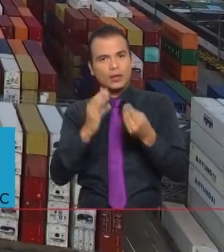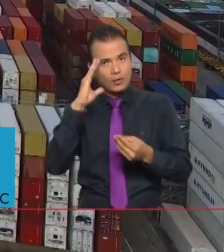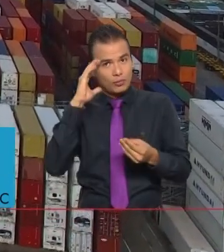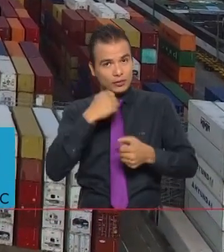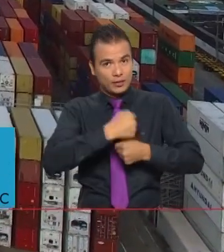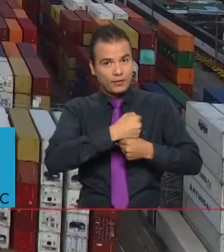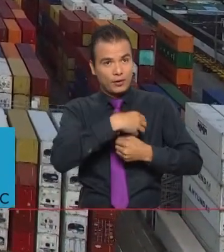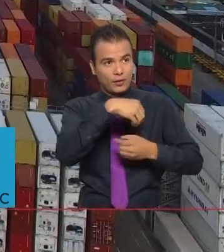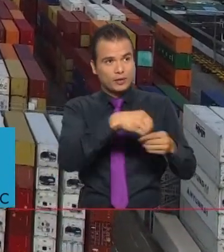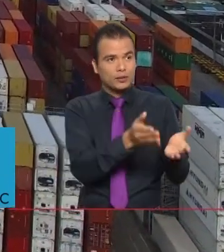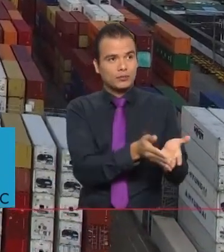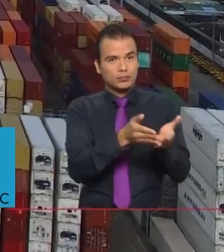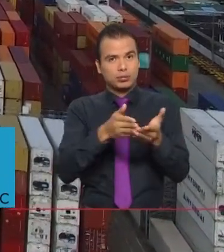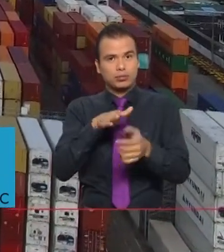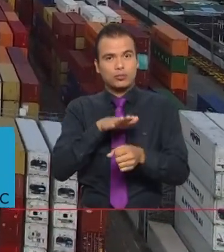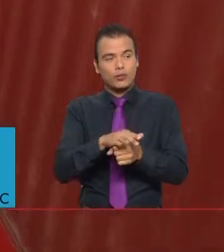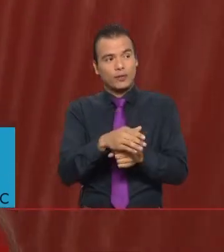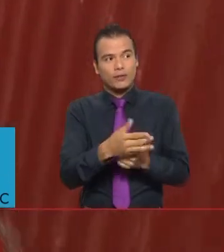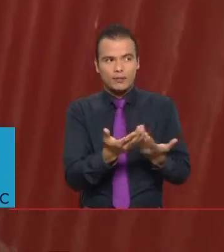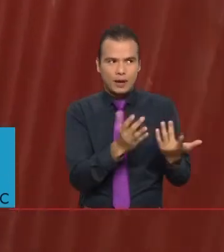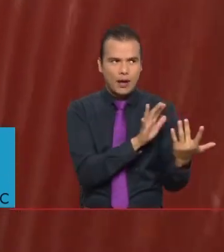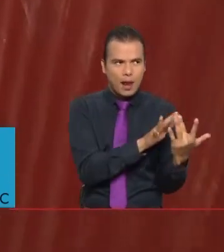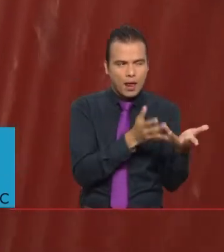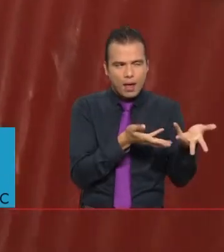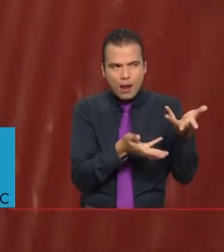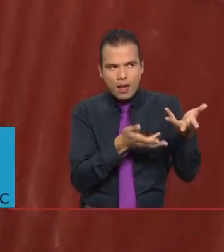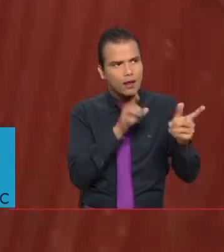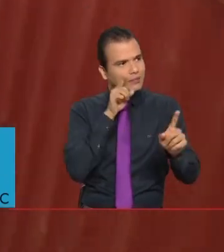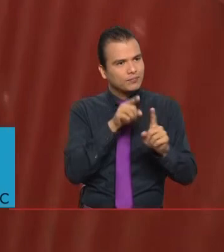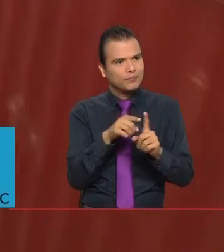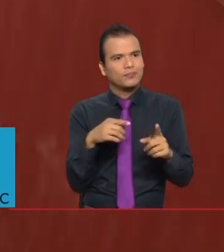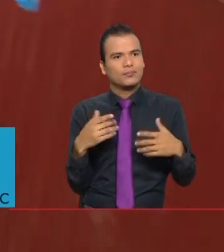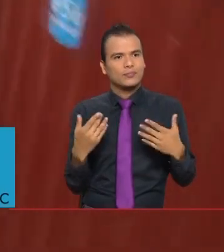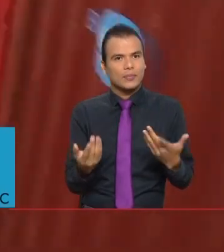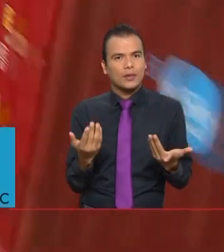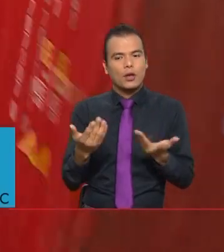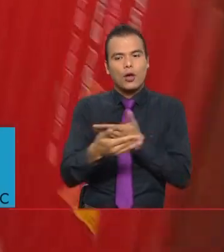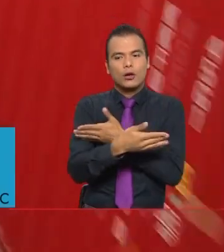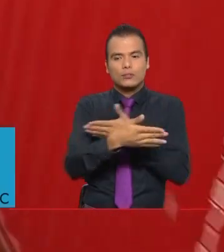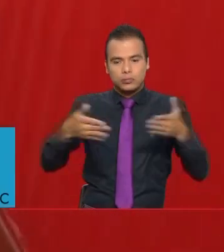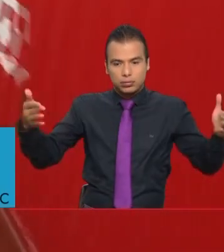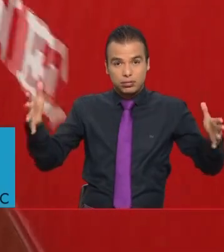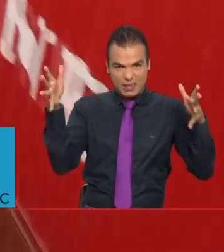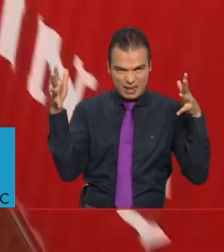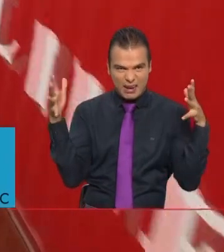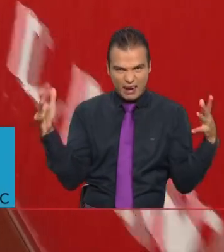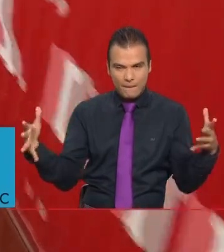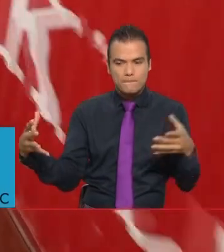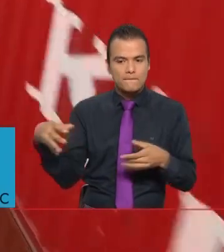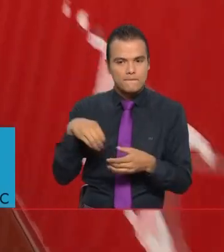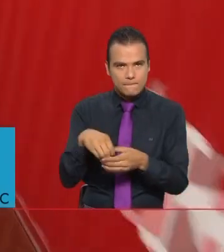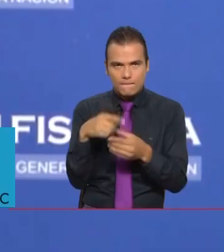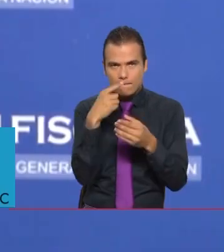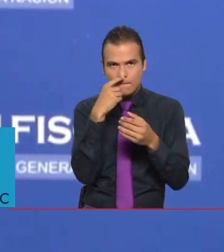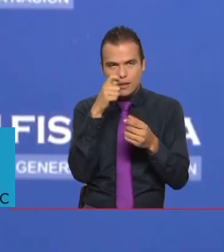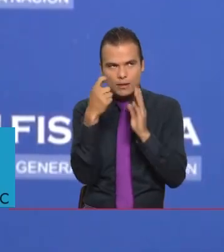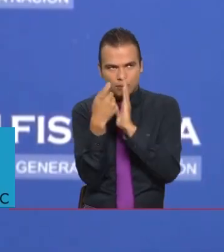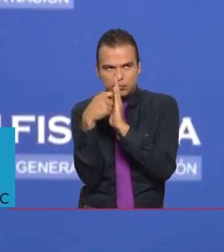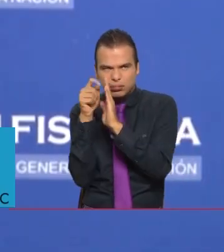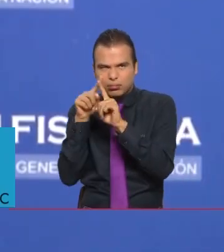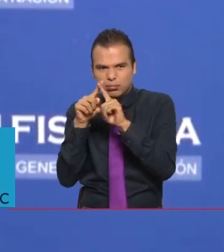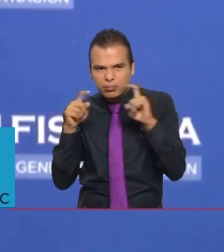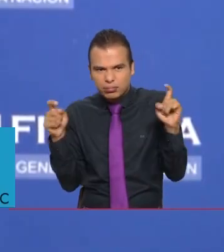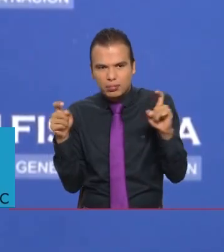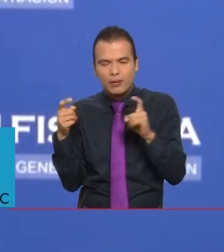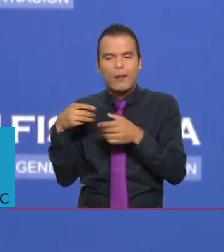de estupefacientes a las bodegas y posteriormente camuflarlas para enviarlas a Centroamérica y Europa. Estos resultados hacen parte